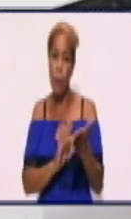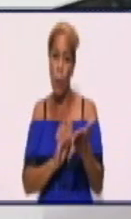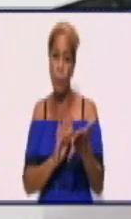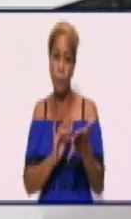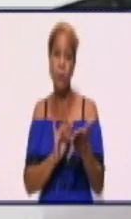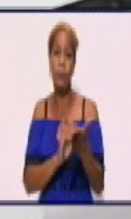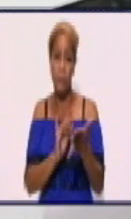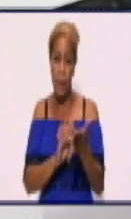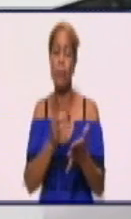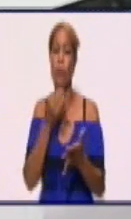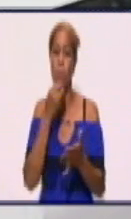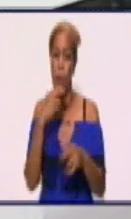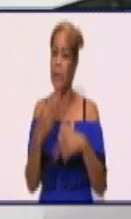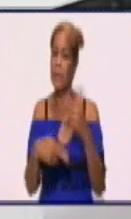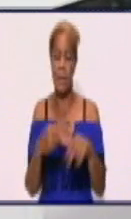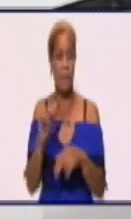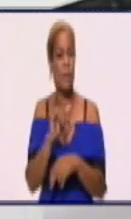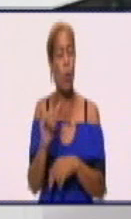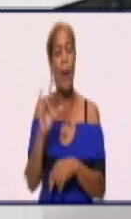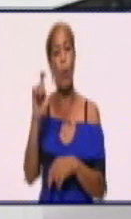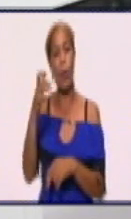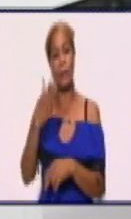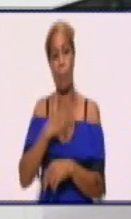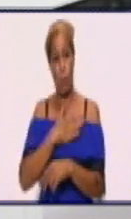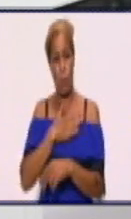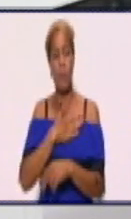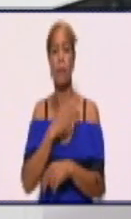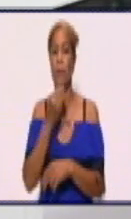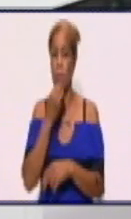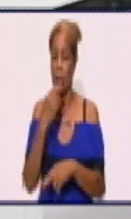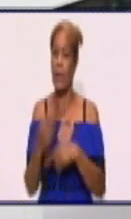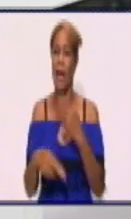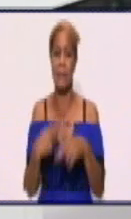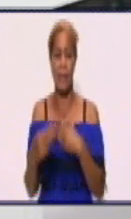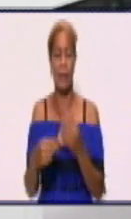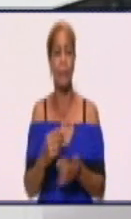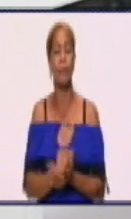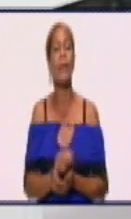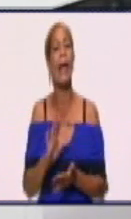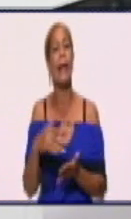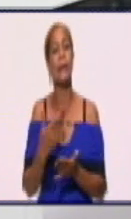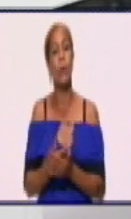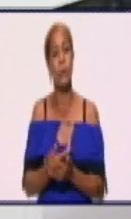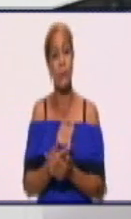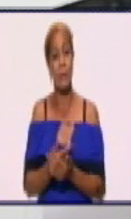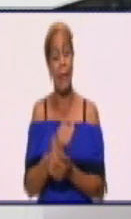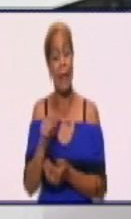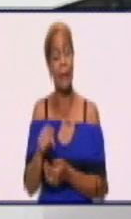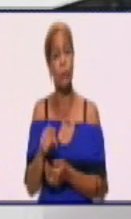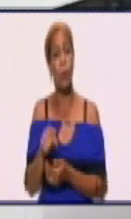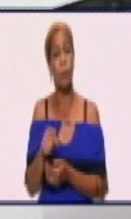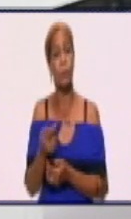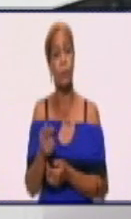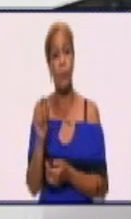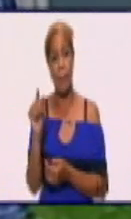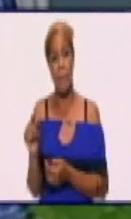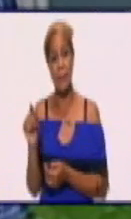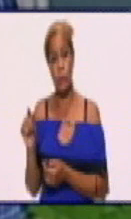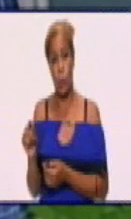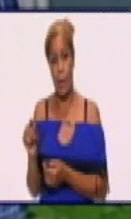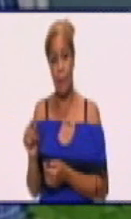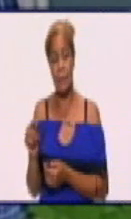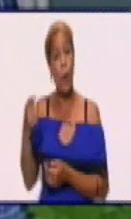trabajador por cuenta propia mente bien ahora esto es referido a las personas naturales solo pueden